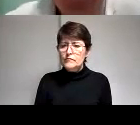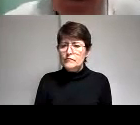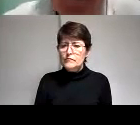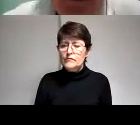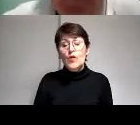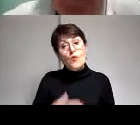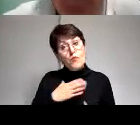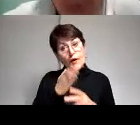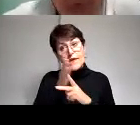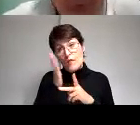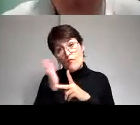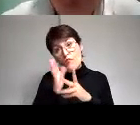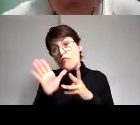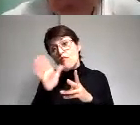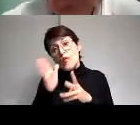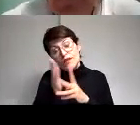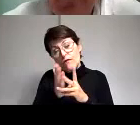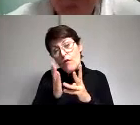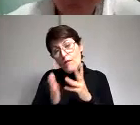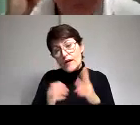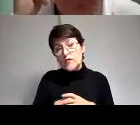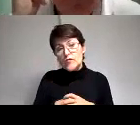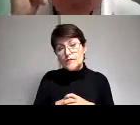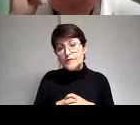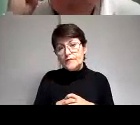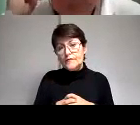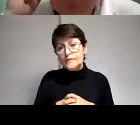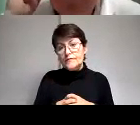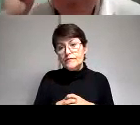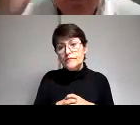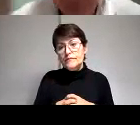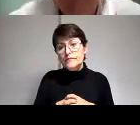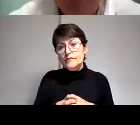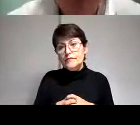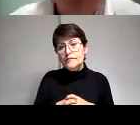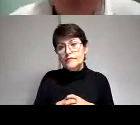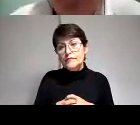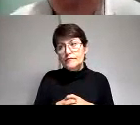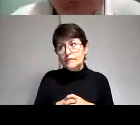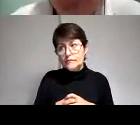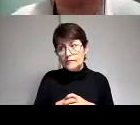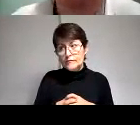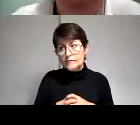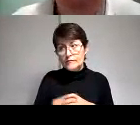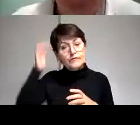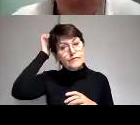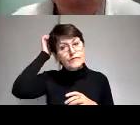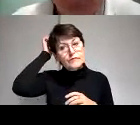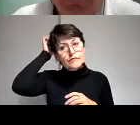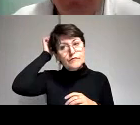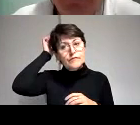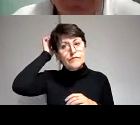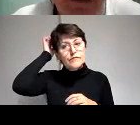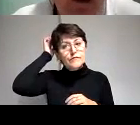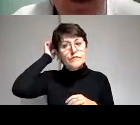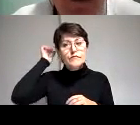Podrían ser varias las causas. Por ejemplo, un aumento, no sé si es el caso, un aumento de un exceso de consumo